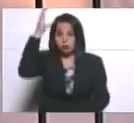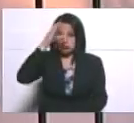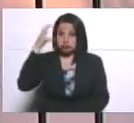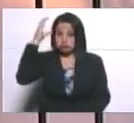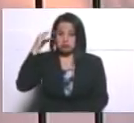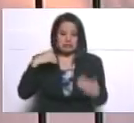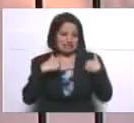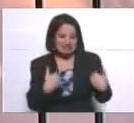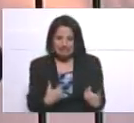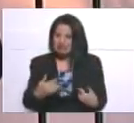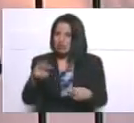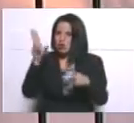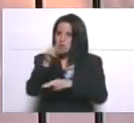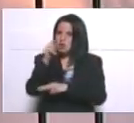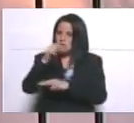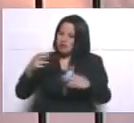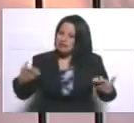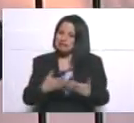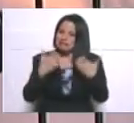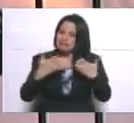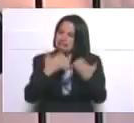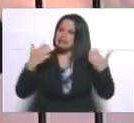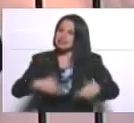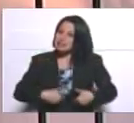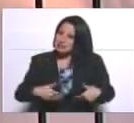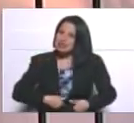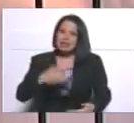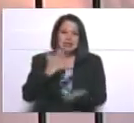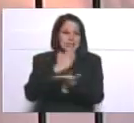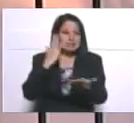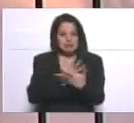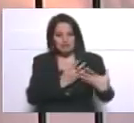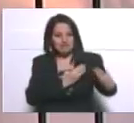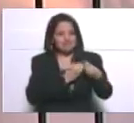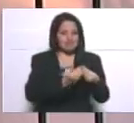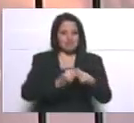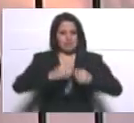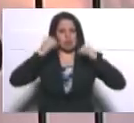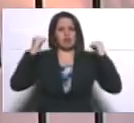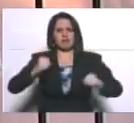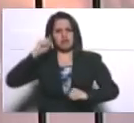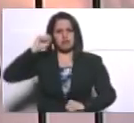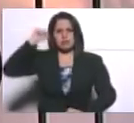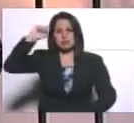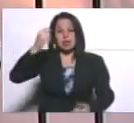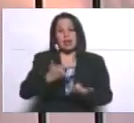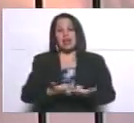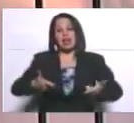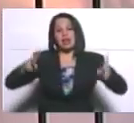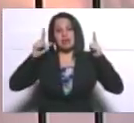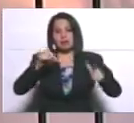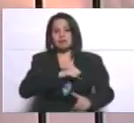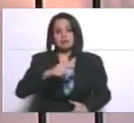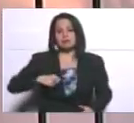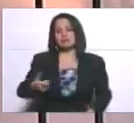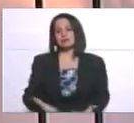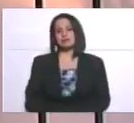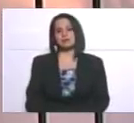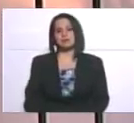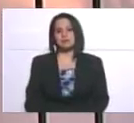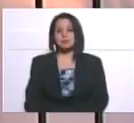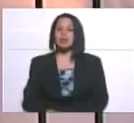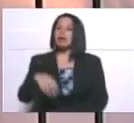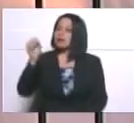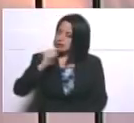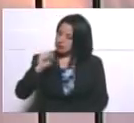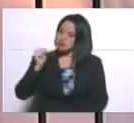jamás y que es un pueblo que va a seguir luchando, que vamos a seguir luchando por nuestra libertad y soberanía. Así es, por